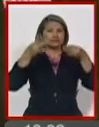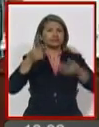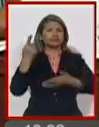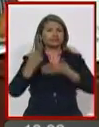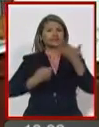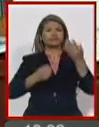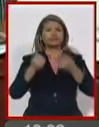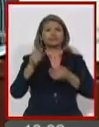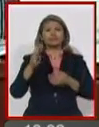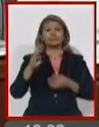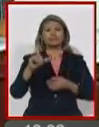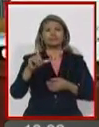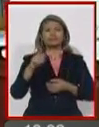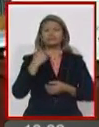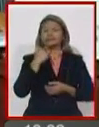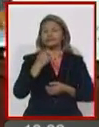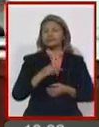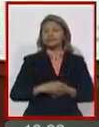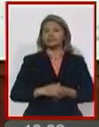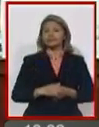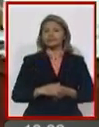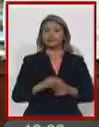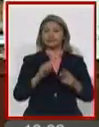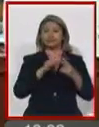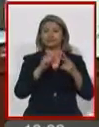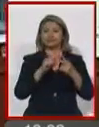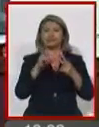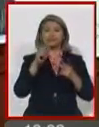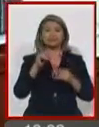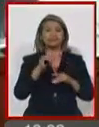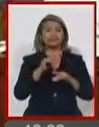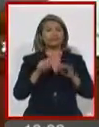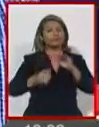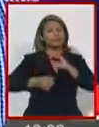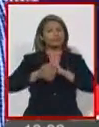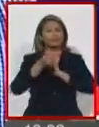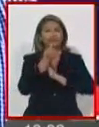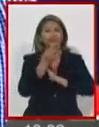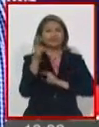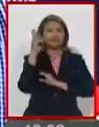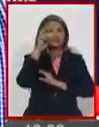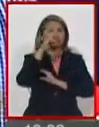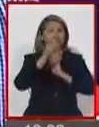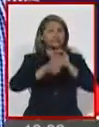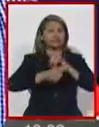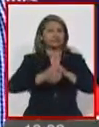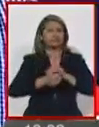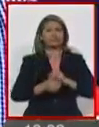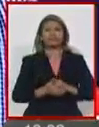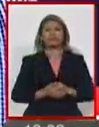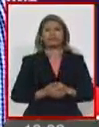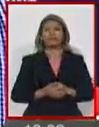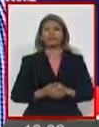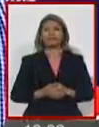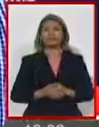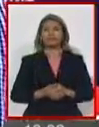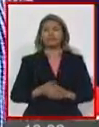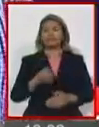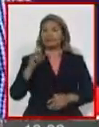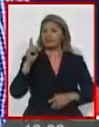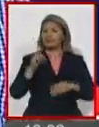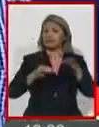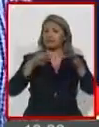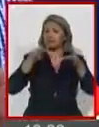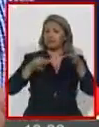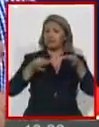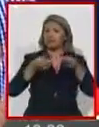la situación de Abel de la Barra, aseguró Romero, y que ellos no socaparán ningún hecho delictivo. Yo no puedo adelantar y